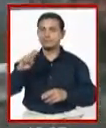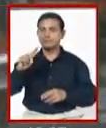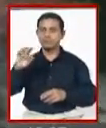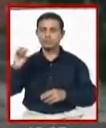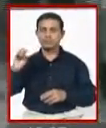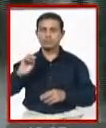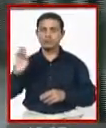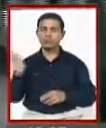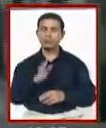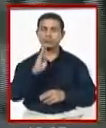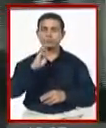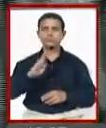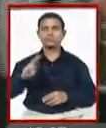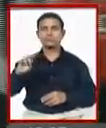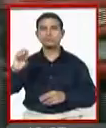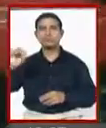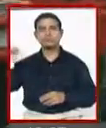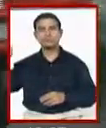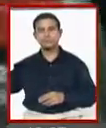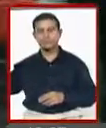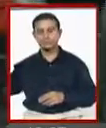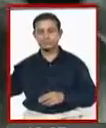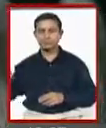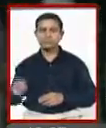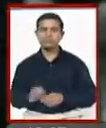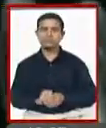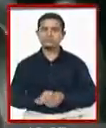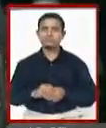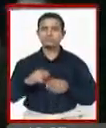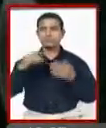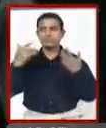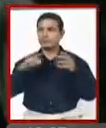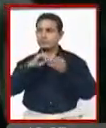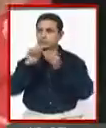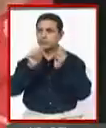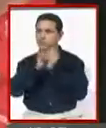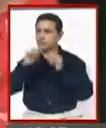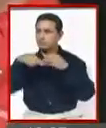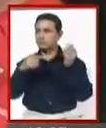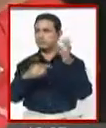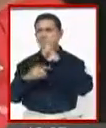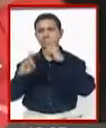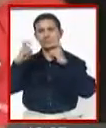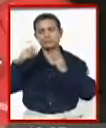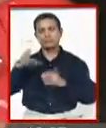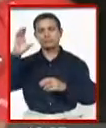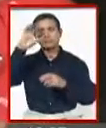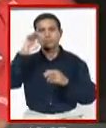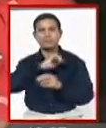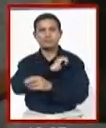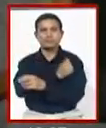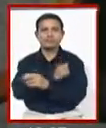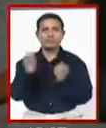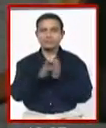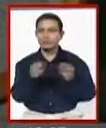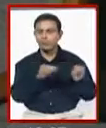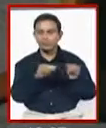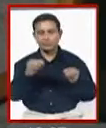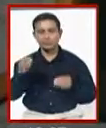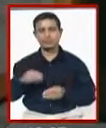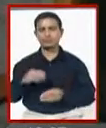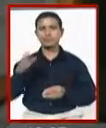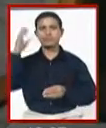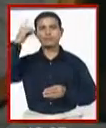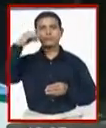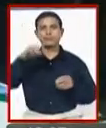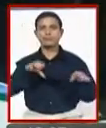que ha generado la paralización de los puertos en Chile ha empezado a movilizar ya a las autoridades nacionales este lunes desde muy temprano para